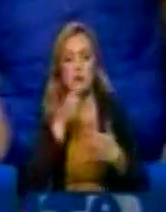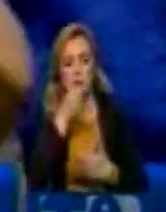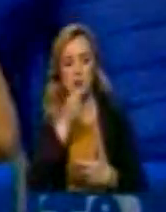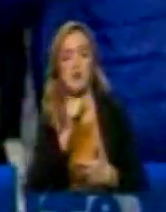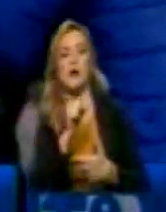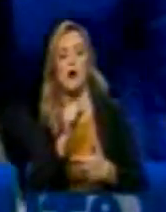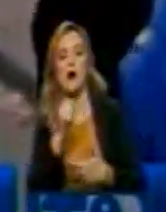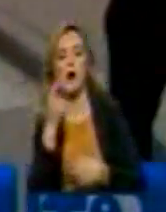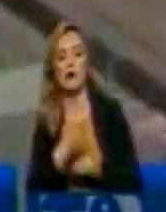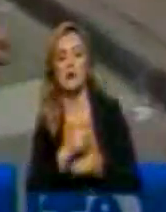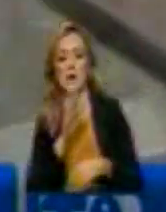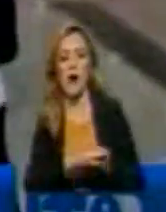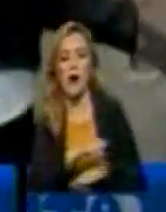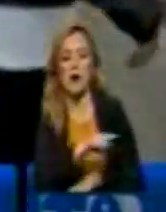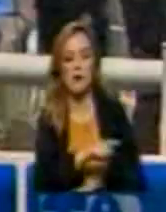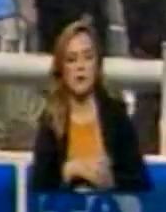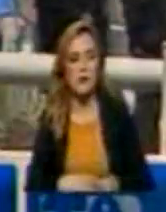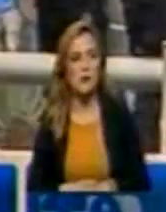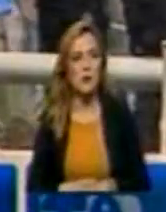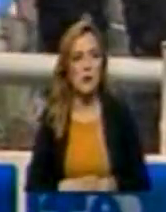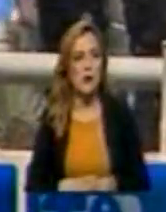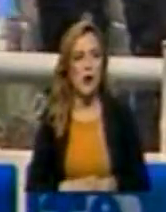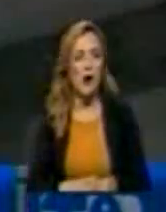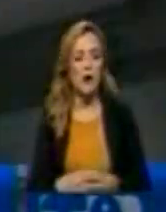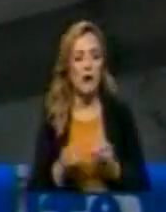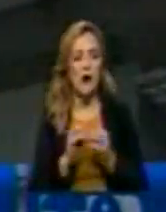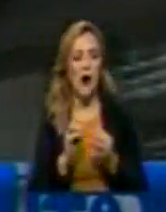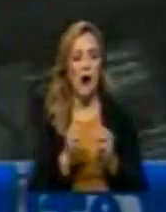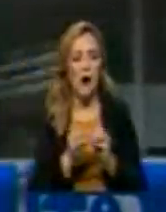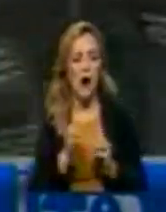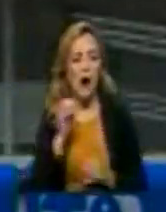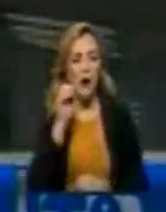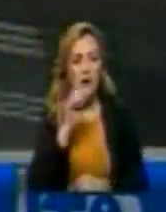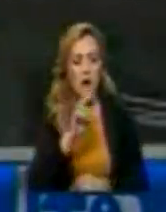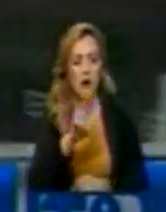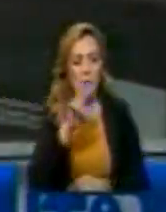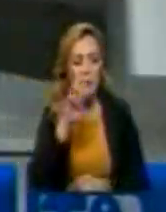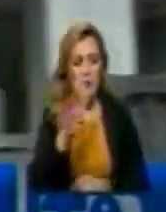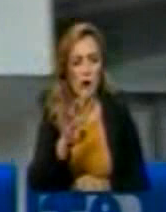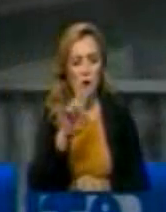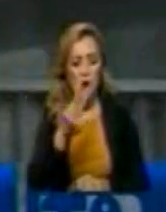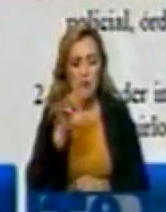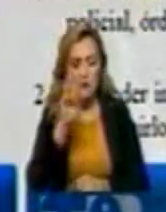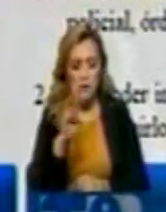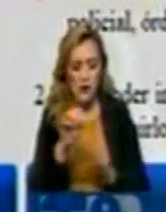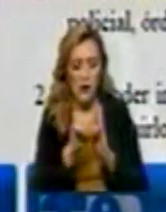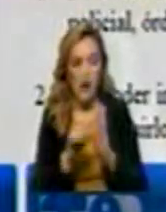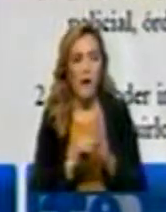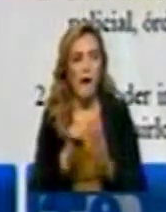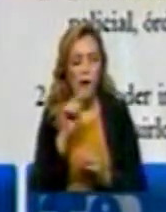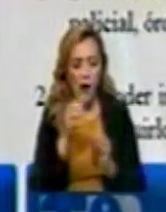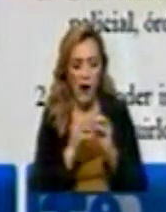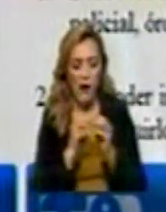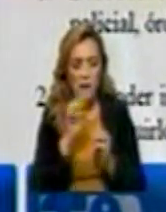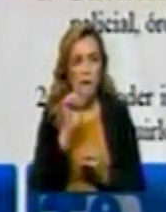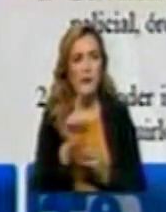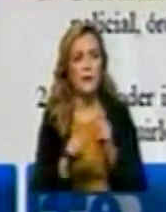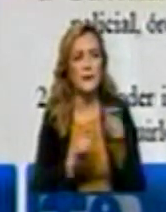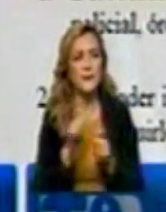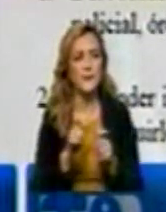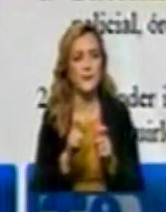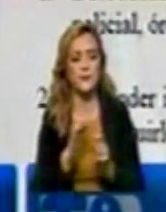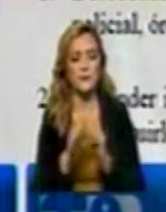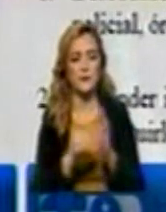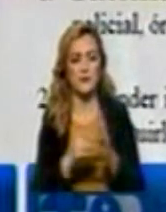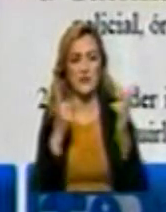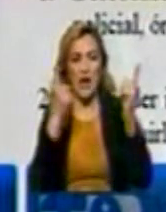de rebelión. Pero de acuerdo con lo que dice el inciso primero del artículo 336, esto es, a quien se levante en armas